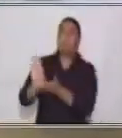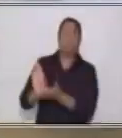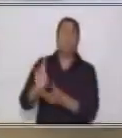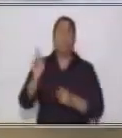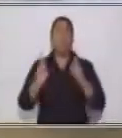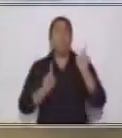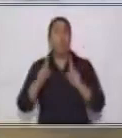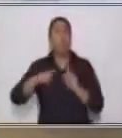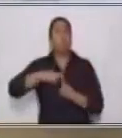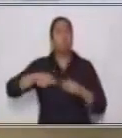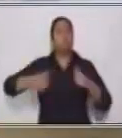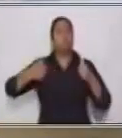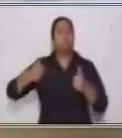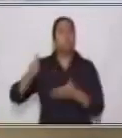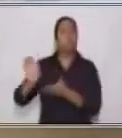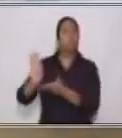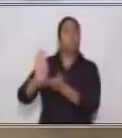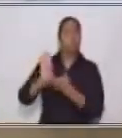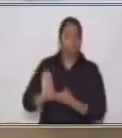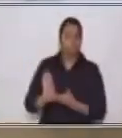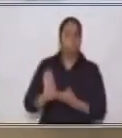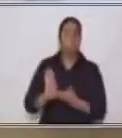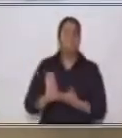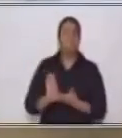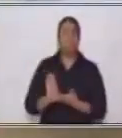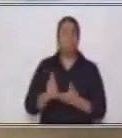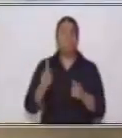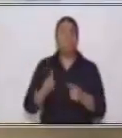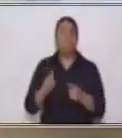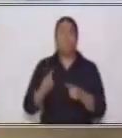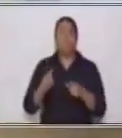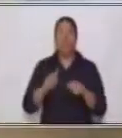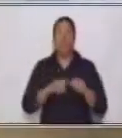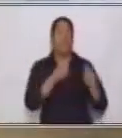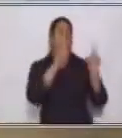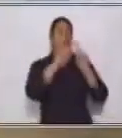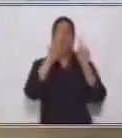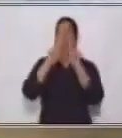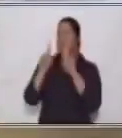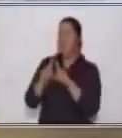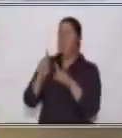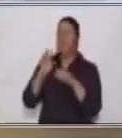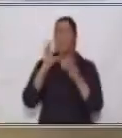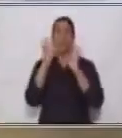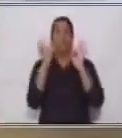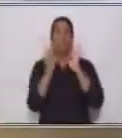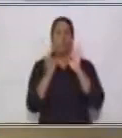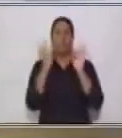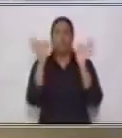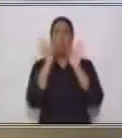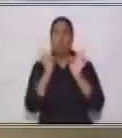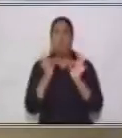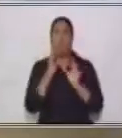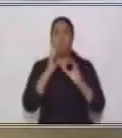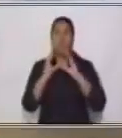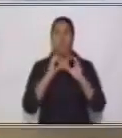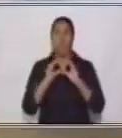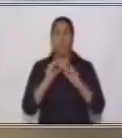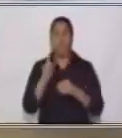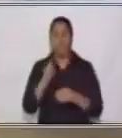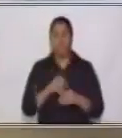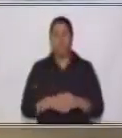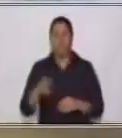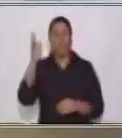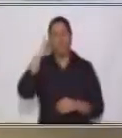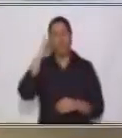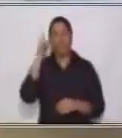comunicación masiva. Crea tus conclusiones a partir de la información que discutimos y del cuadro que trabajaste. Ten presente de guardar tus trabajos